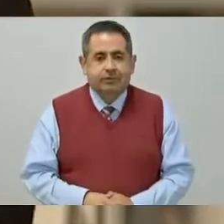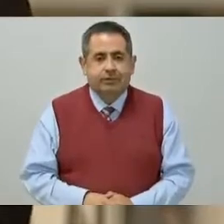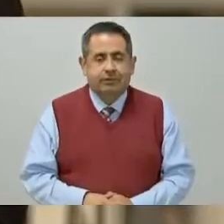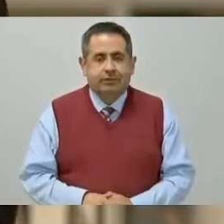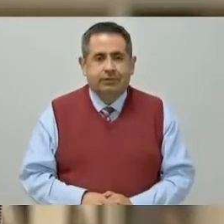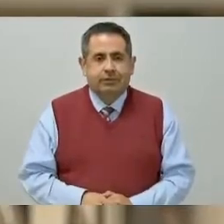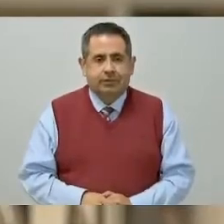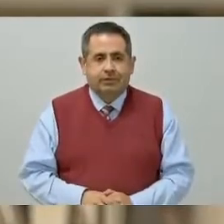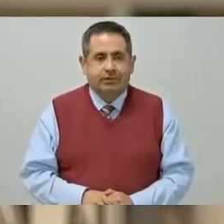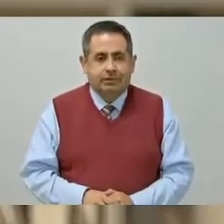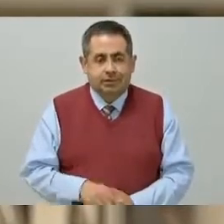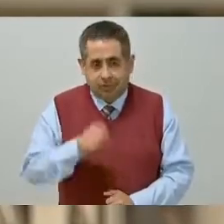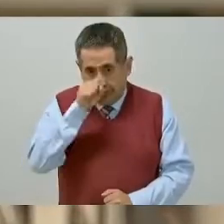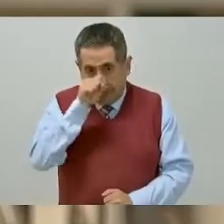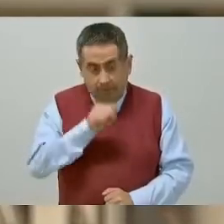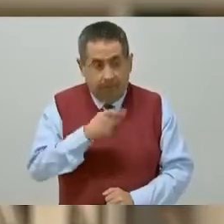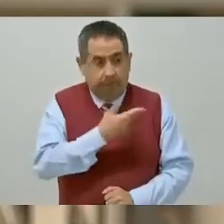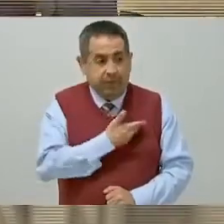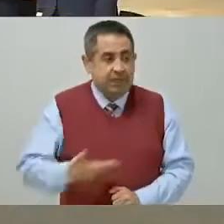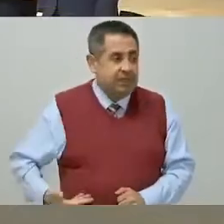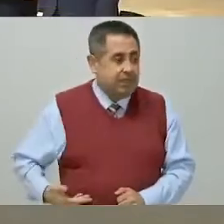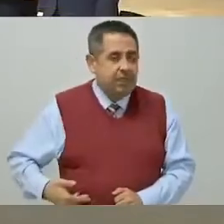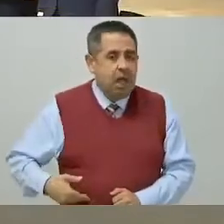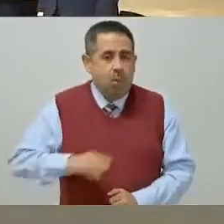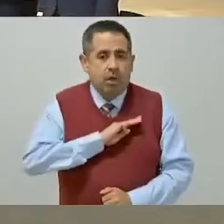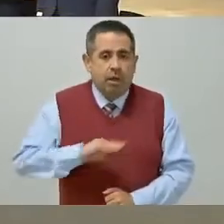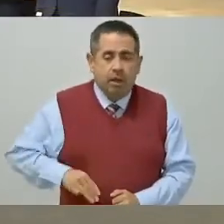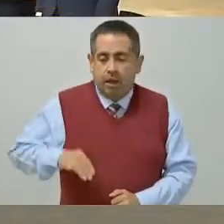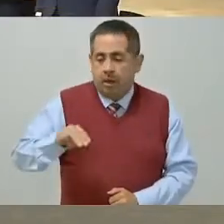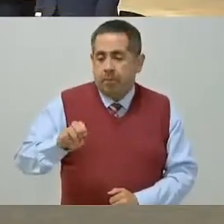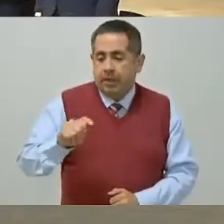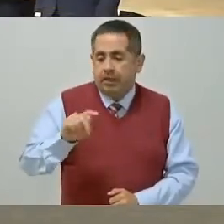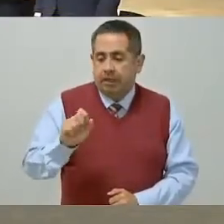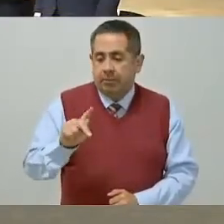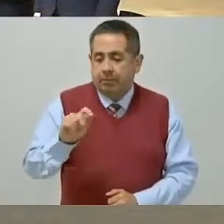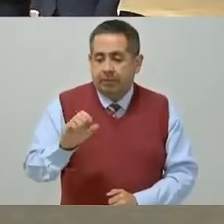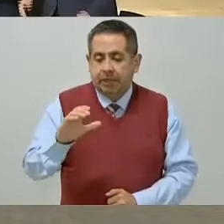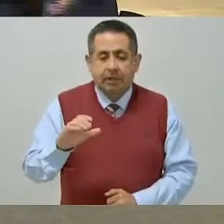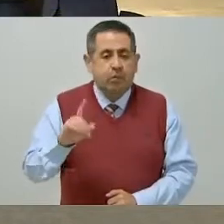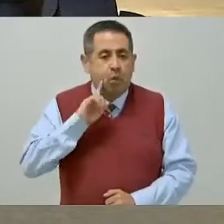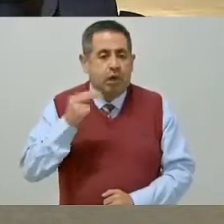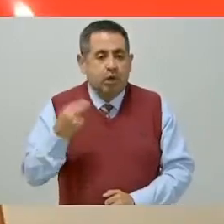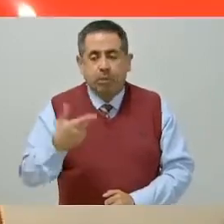Y la Presidenta Municipal de Metepec, Gabriela Gamboa Sánchez.